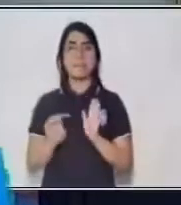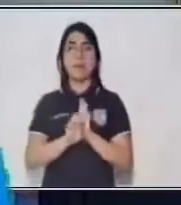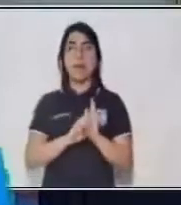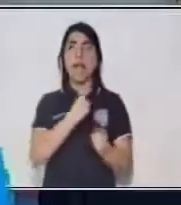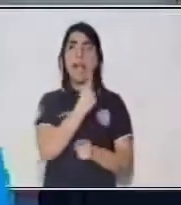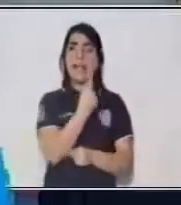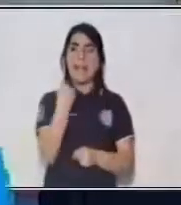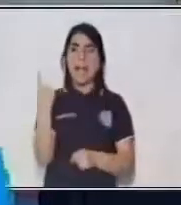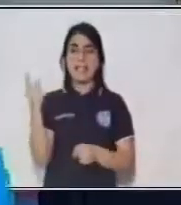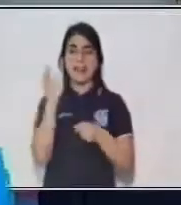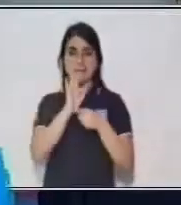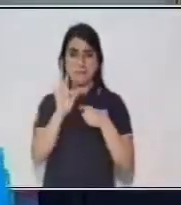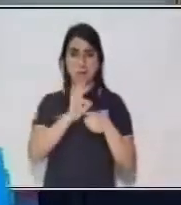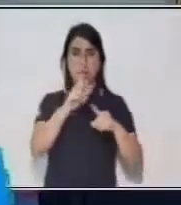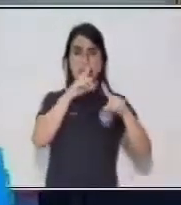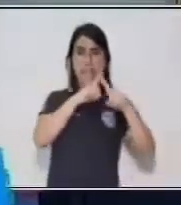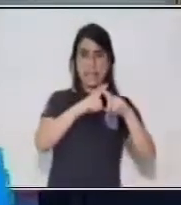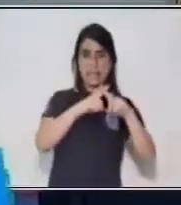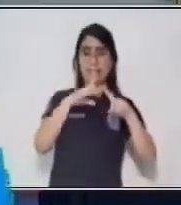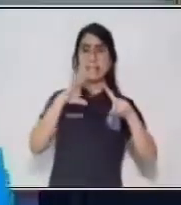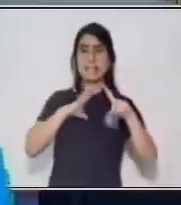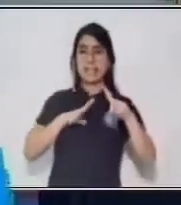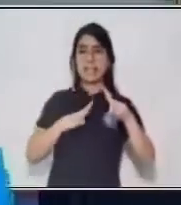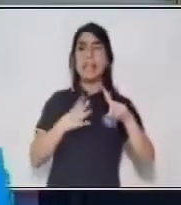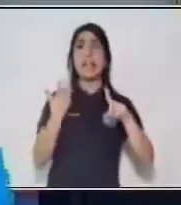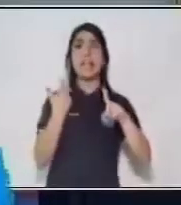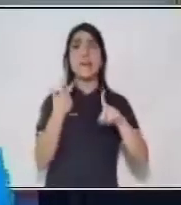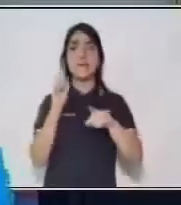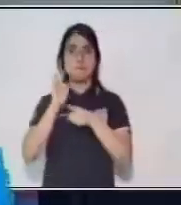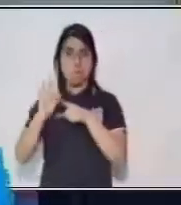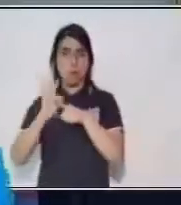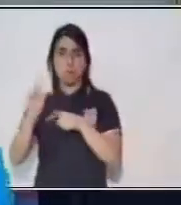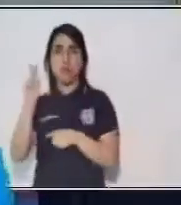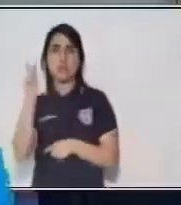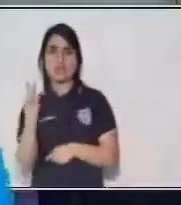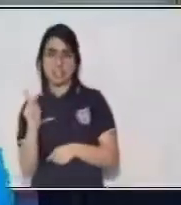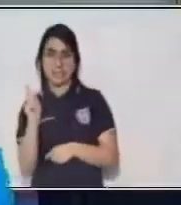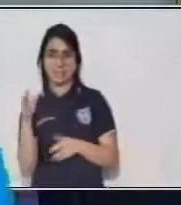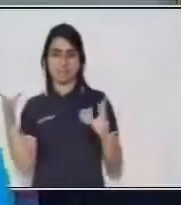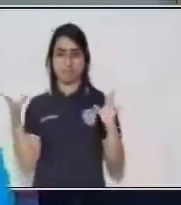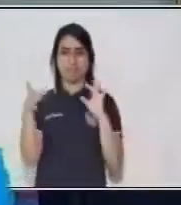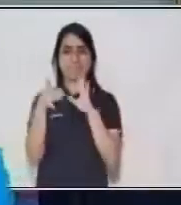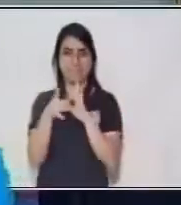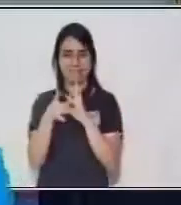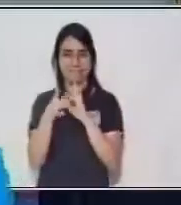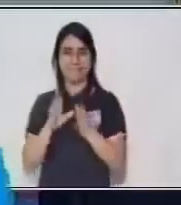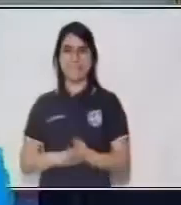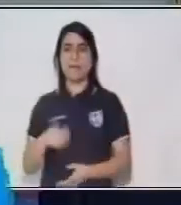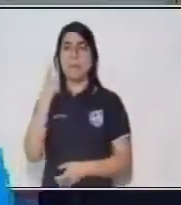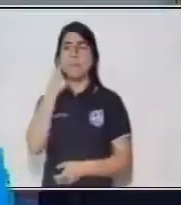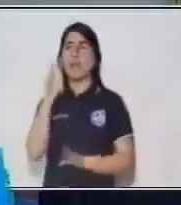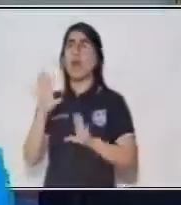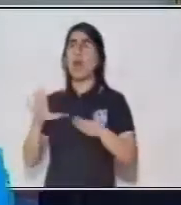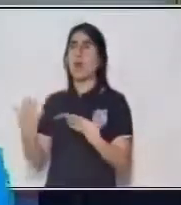Entonces, estas son las propiedades. Vamos a observarlas con las gráficas propiamente. ¿Sí?